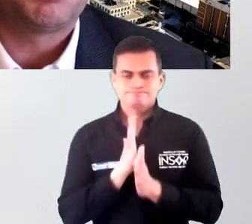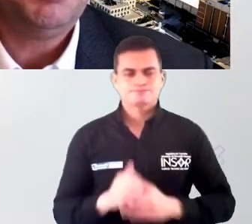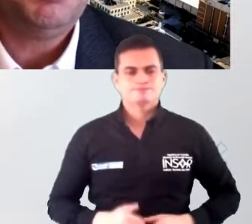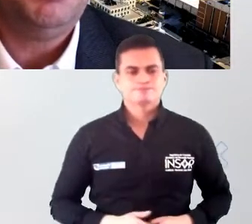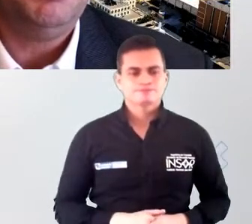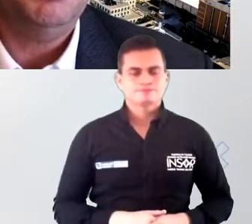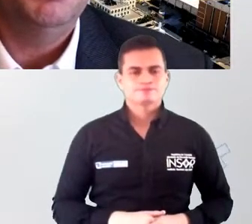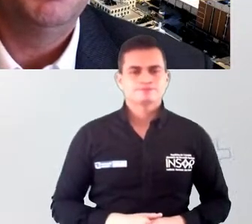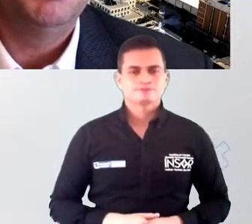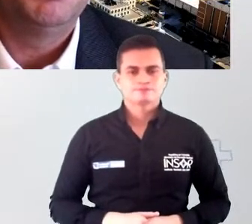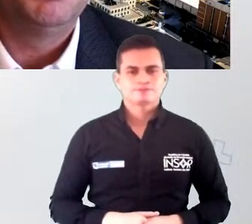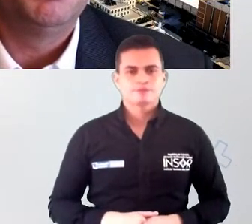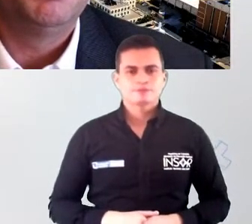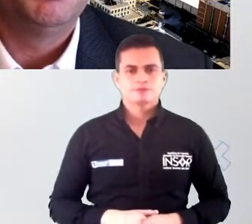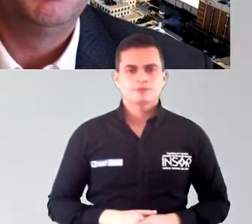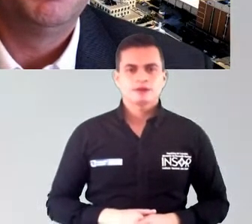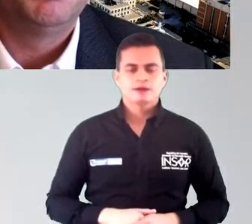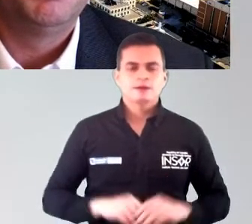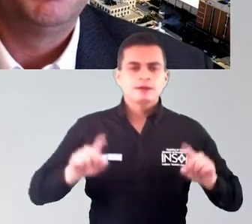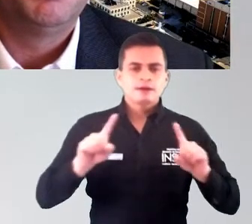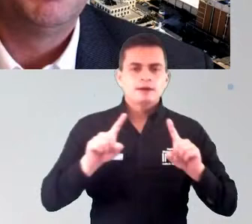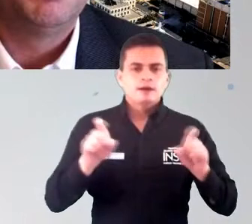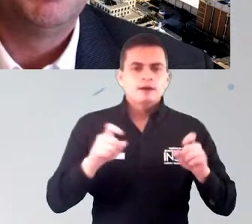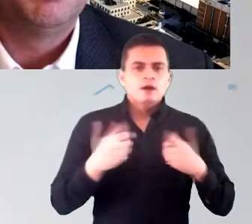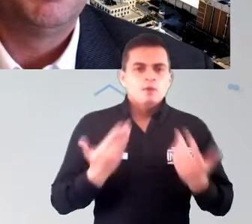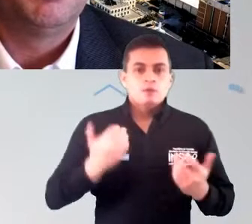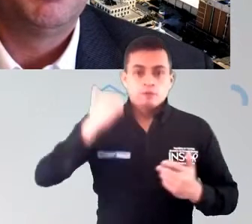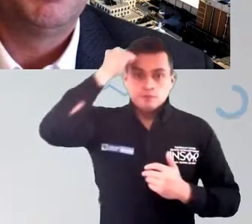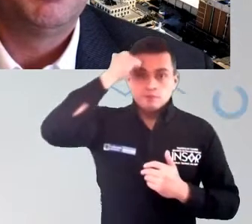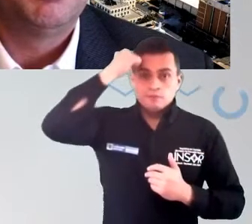que de cara a la preparación del maestro,